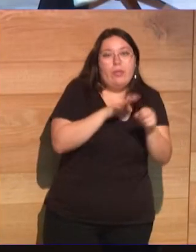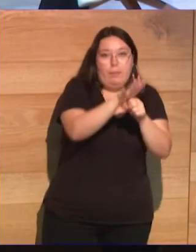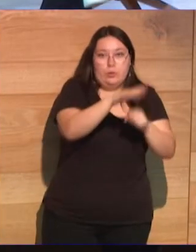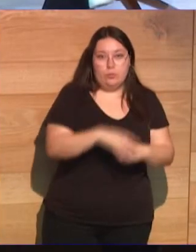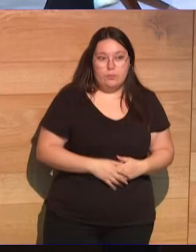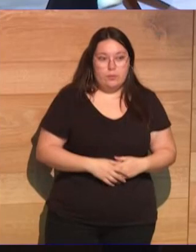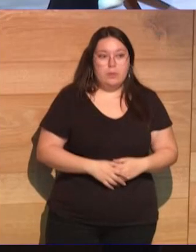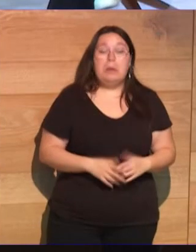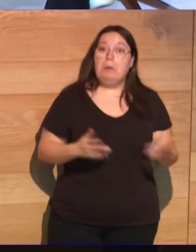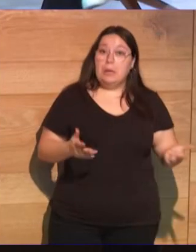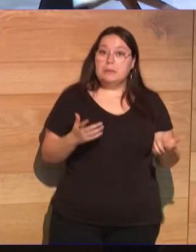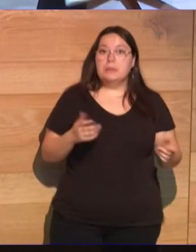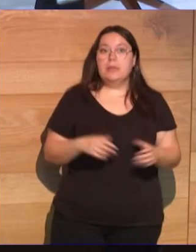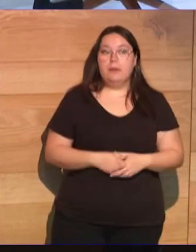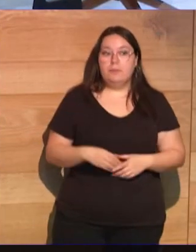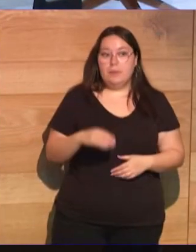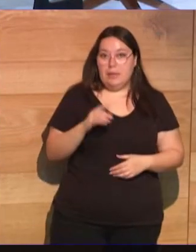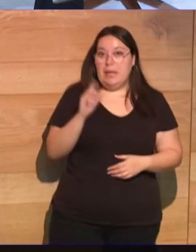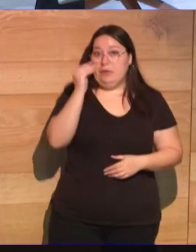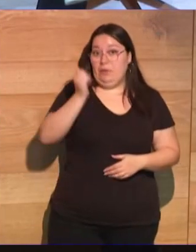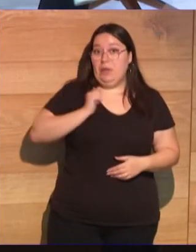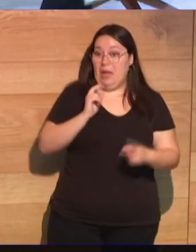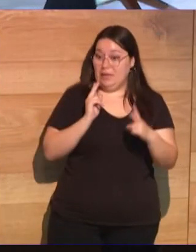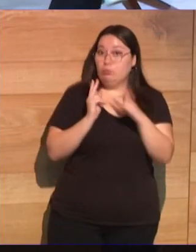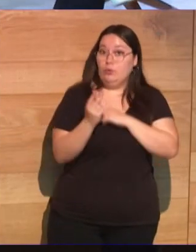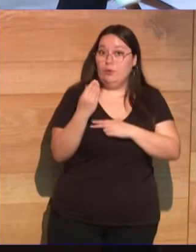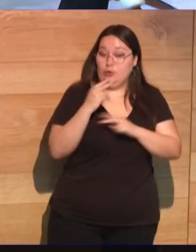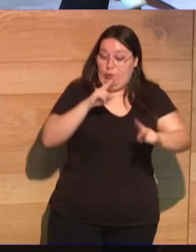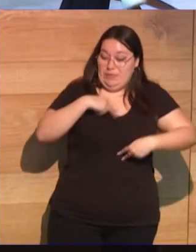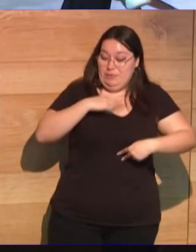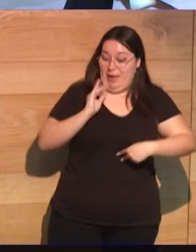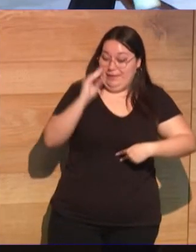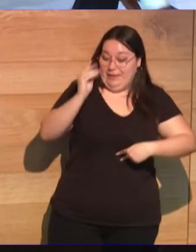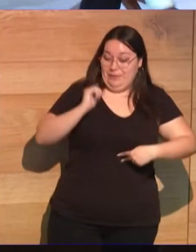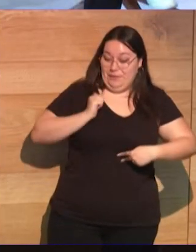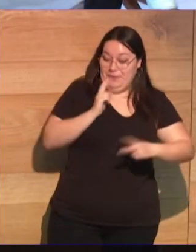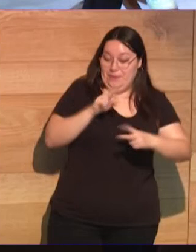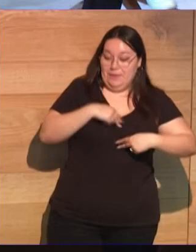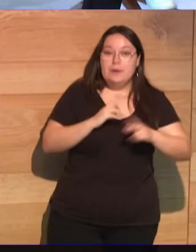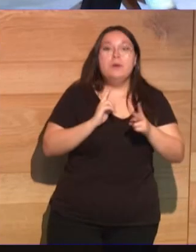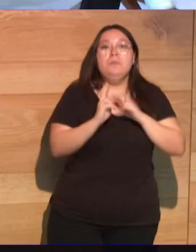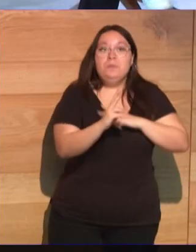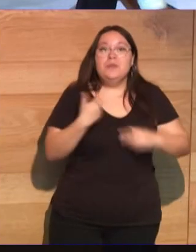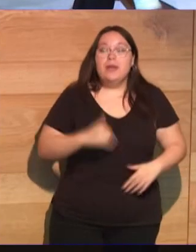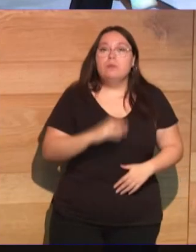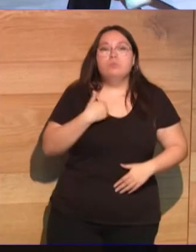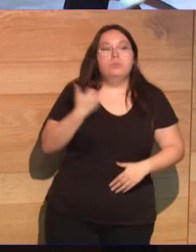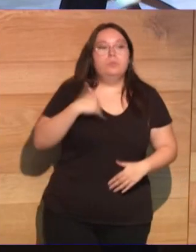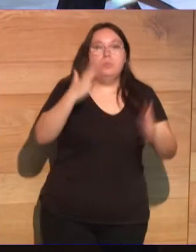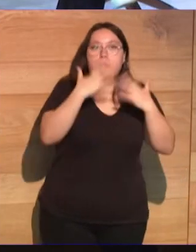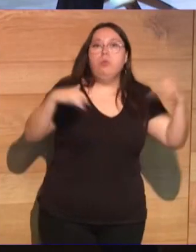Bueno. Así que, habiendo incluso la IA respondido sobre sí misma, creo que podemos abrir el turno a